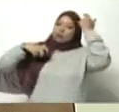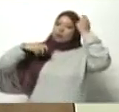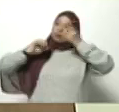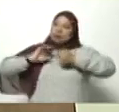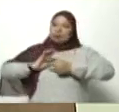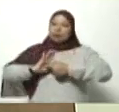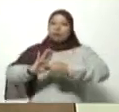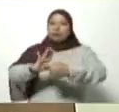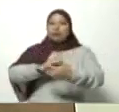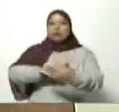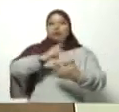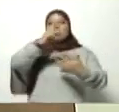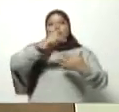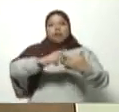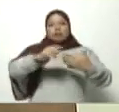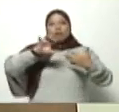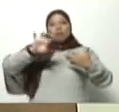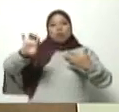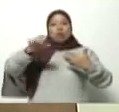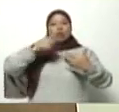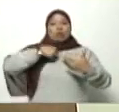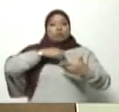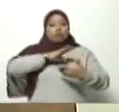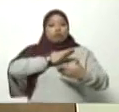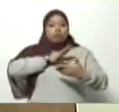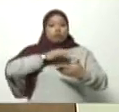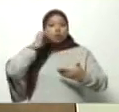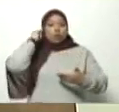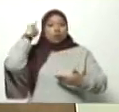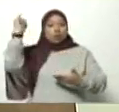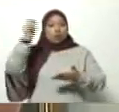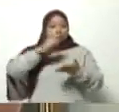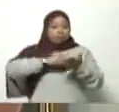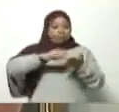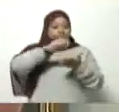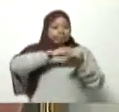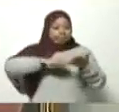el plan de la patria, él de su puño y letra, trabajada por él,